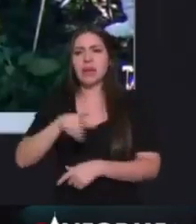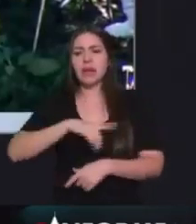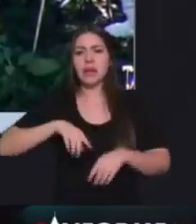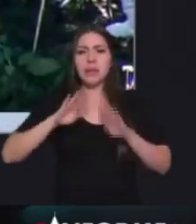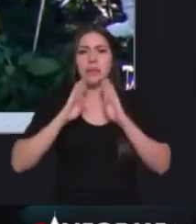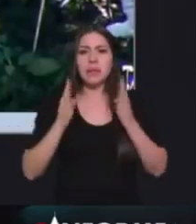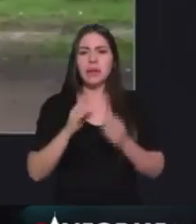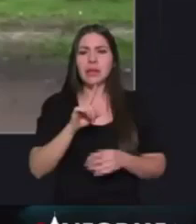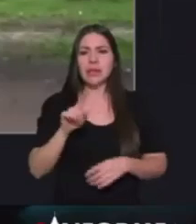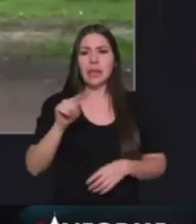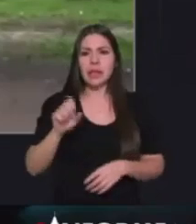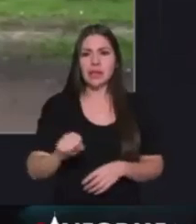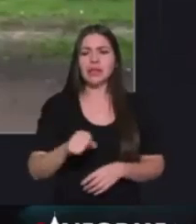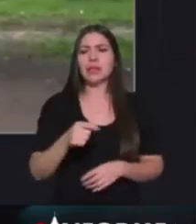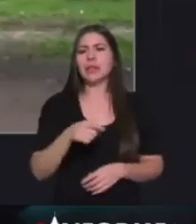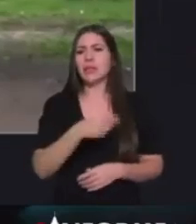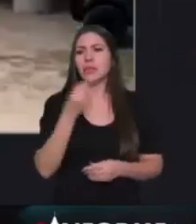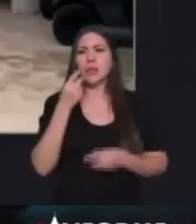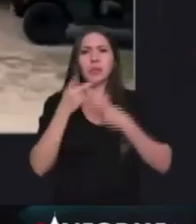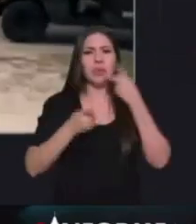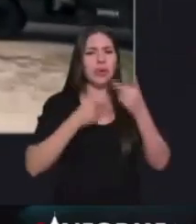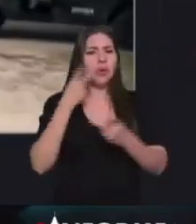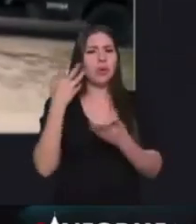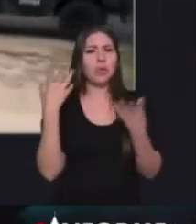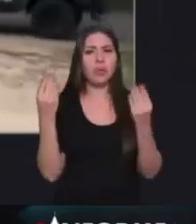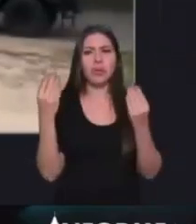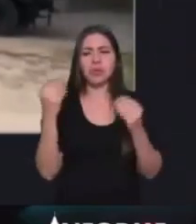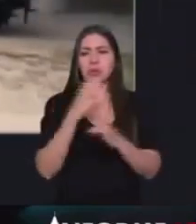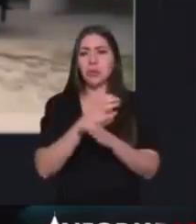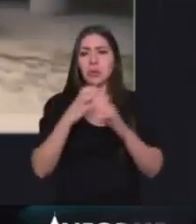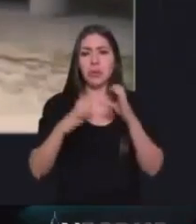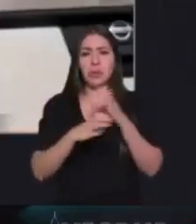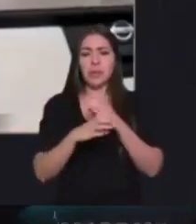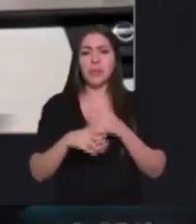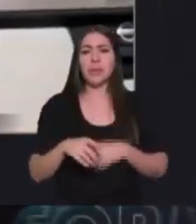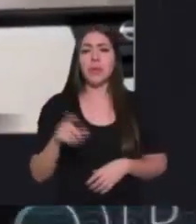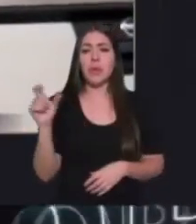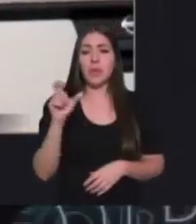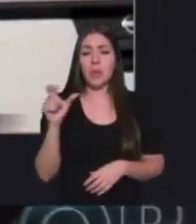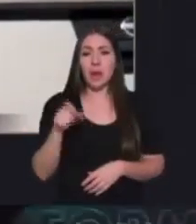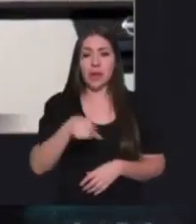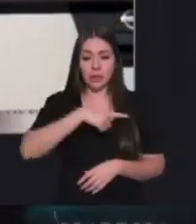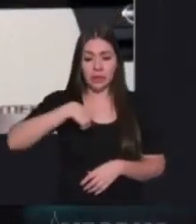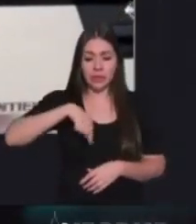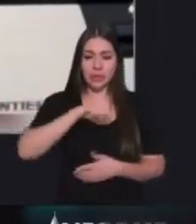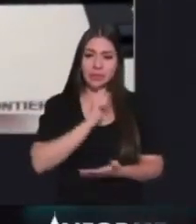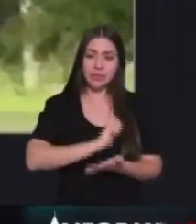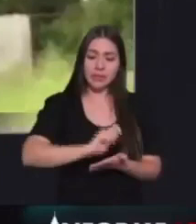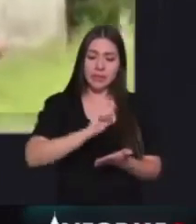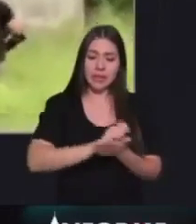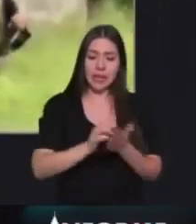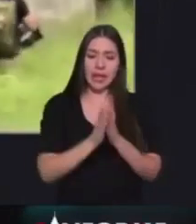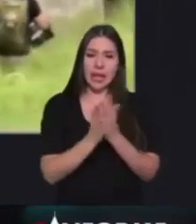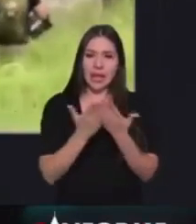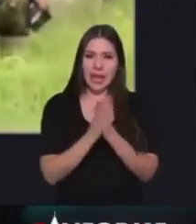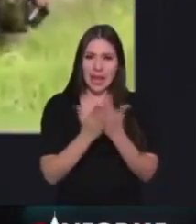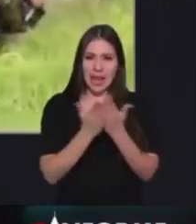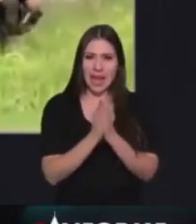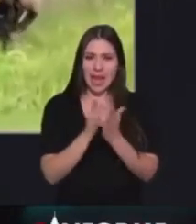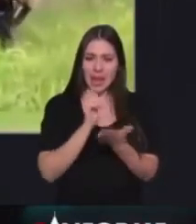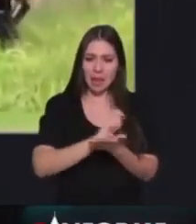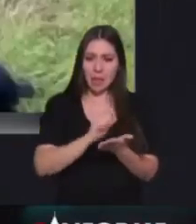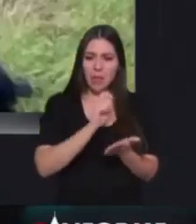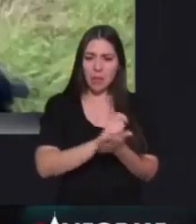debido proceso. Se han dicho bastantes cosas. Nosotros cuando escribimos un libro, La Guerra Improvisada, entrevistamos a